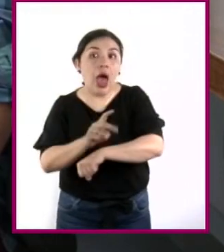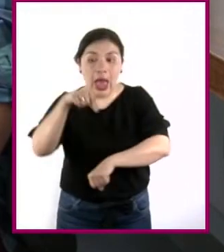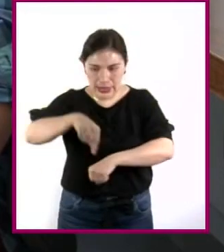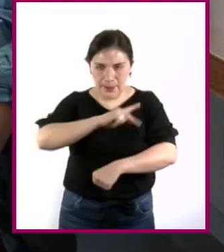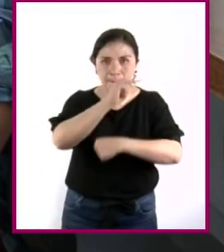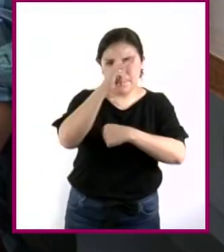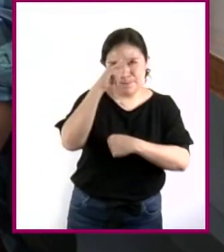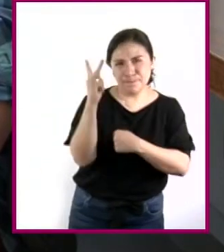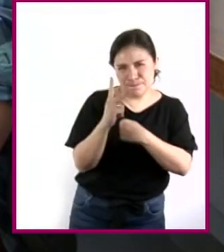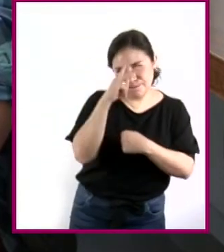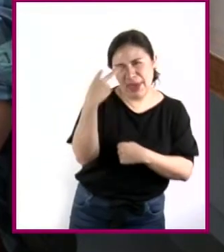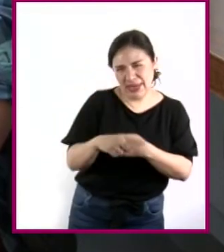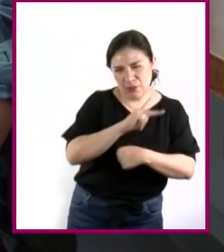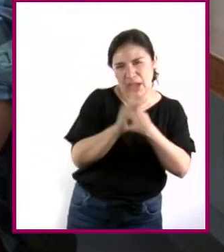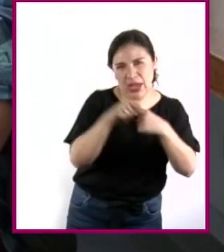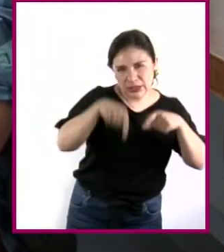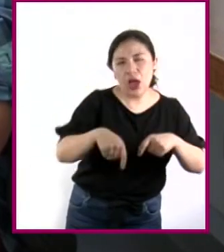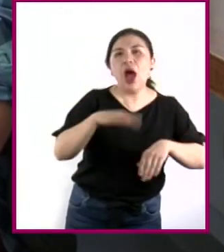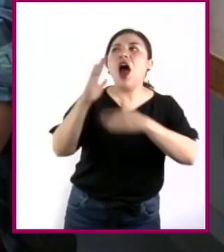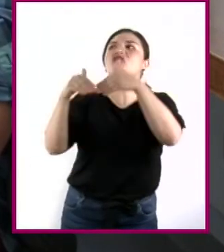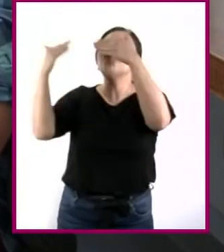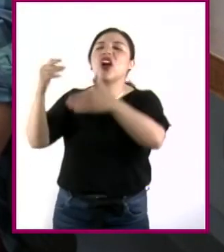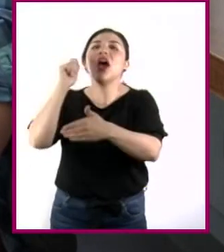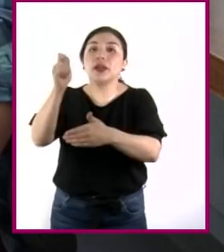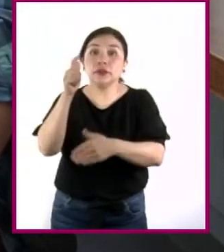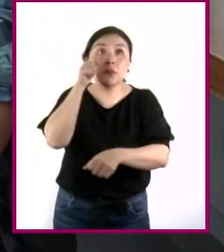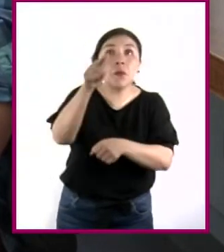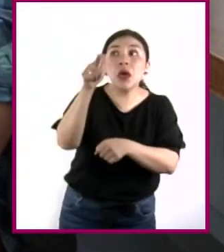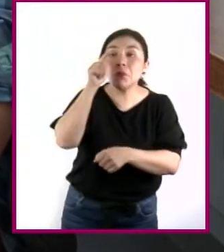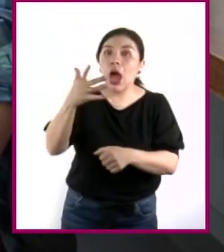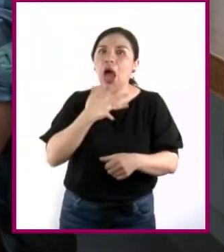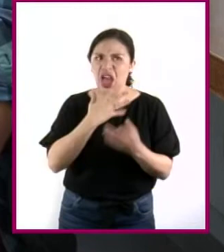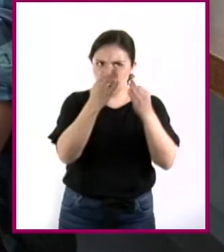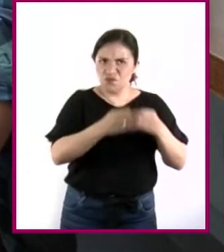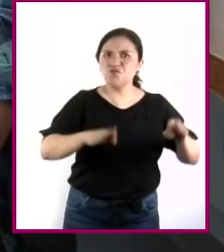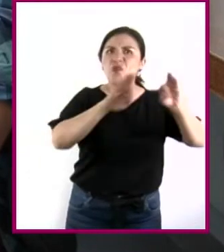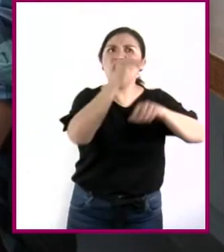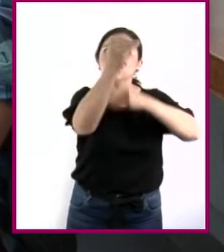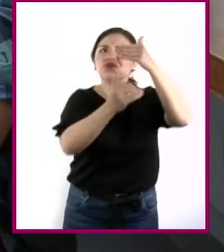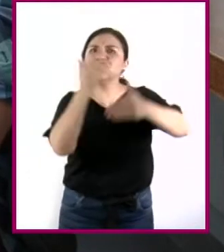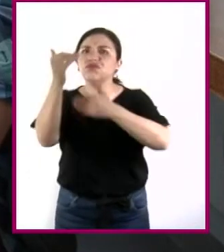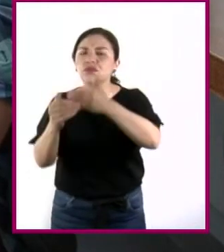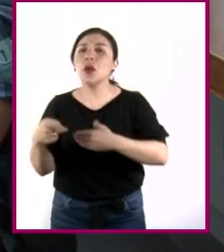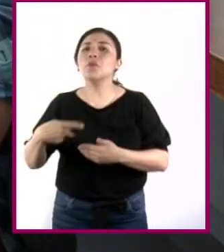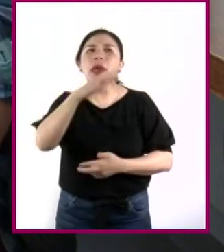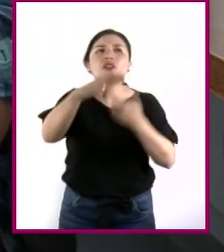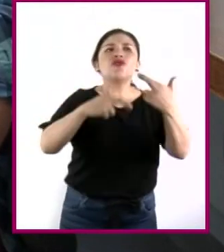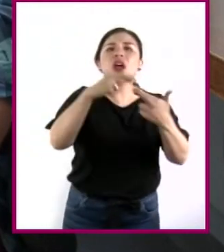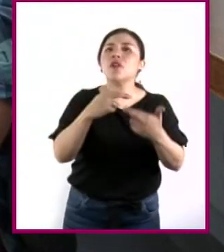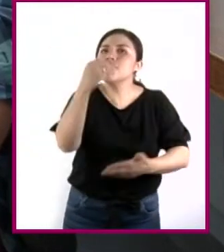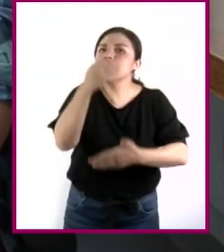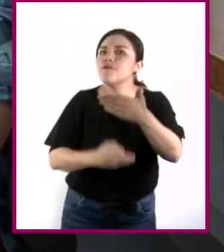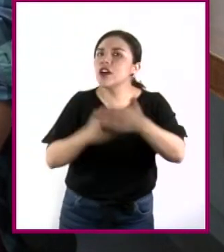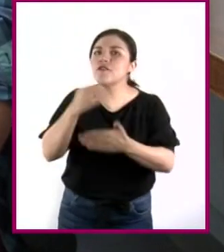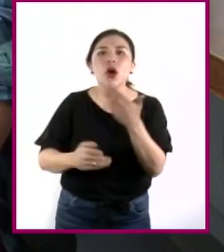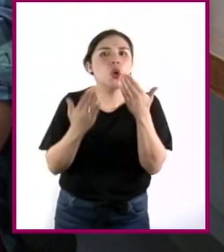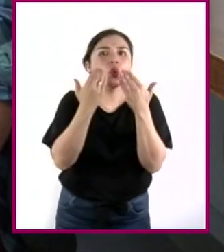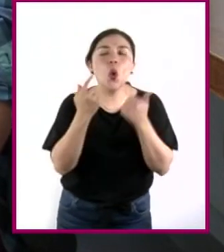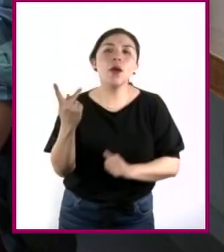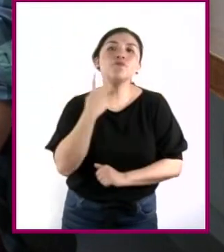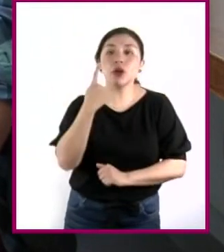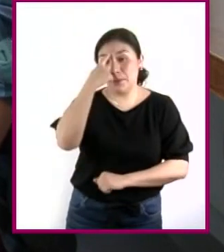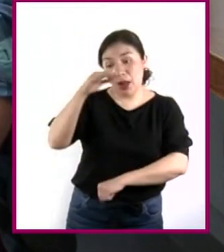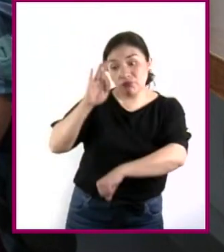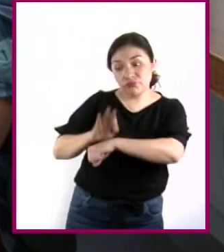país, pues pudimos conocer que aunque haya avances muy importantes, existen regiones que aún carecen de políticas y programas que velen por